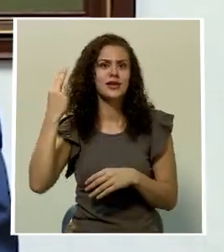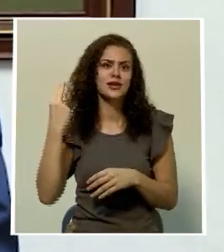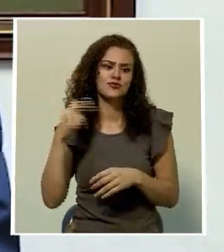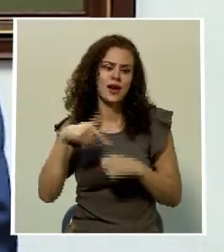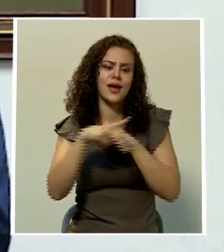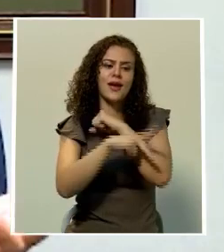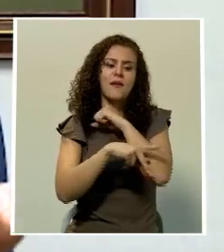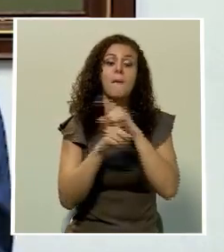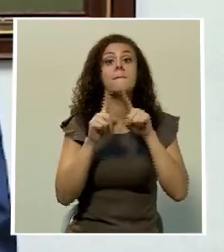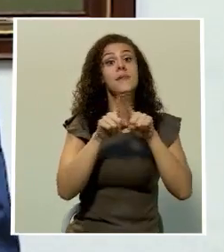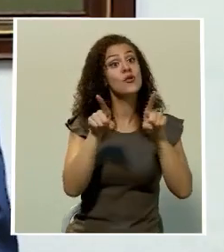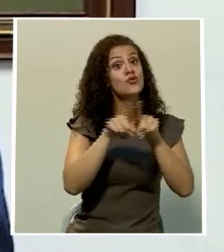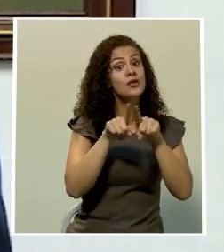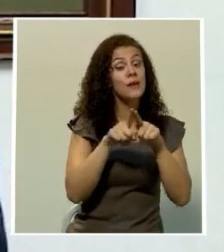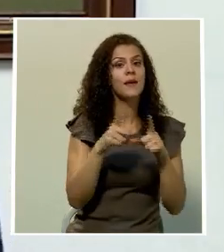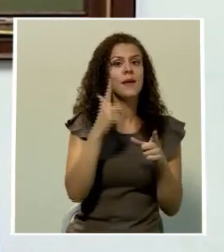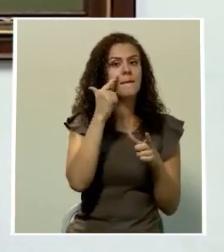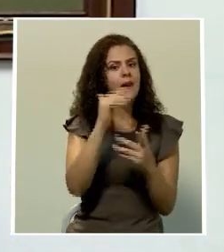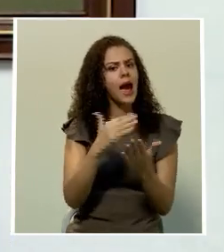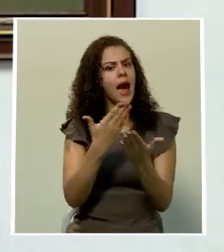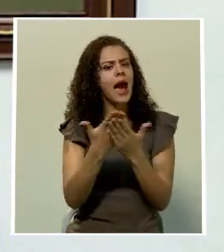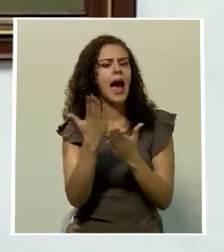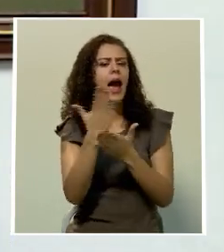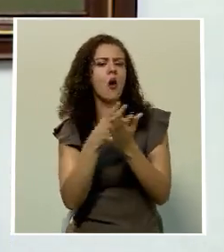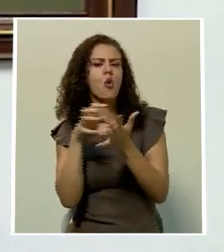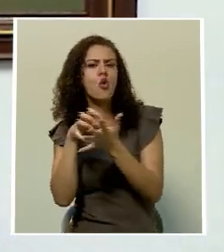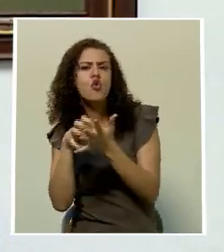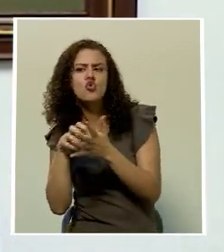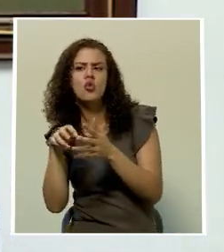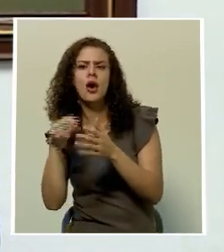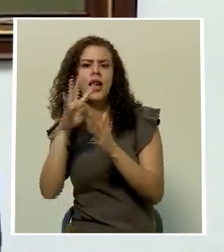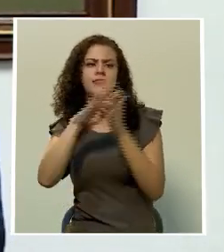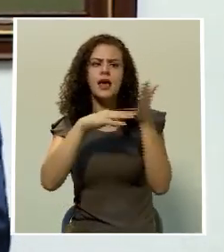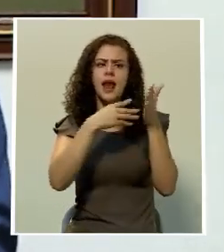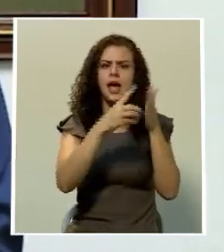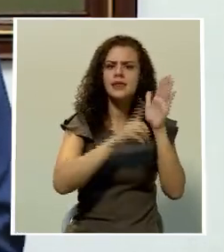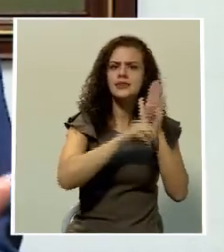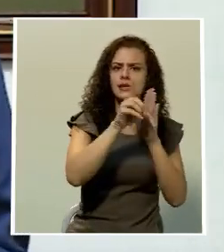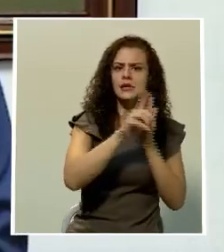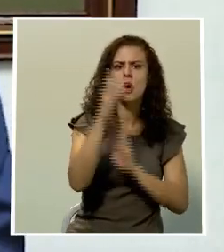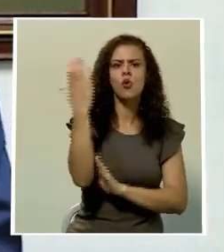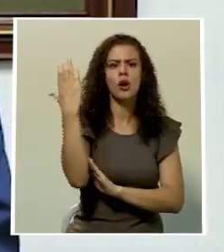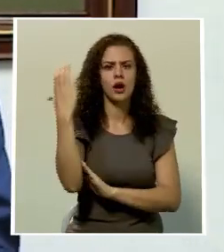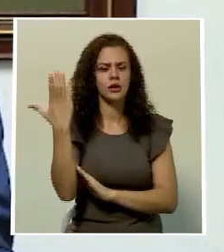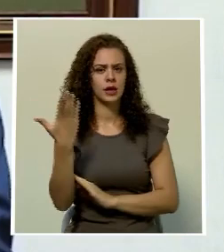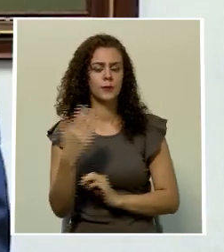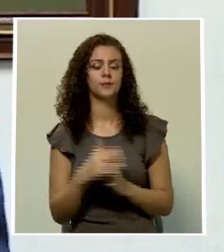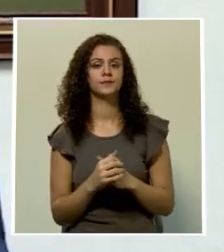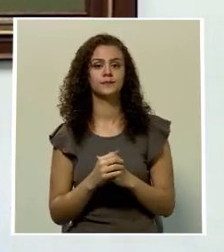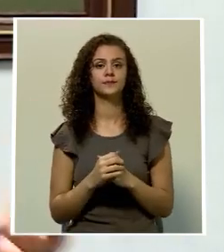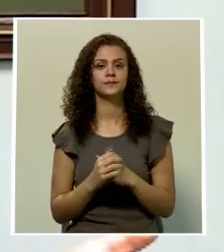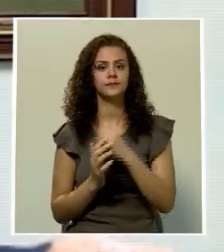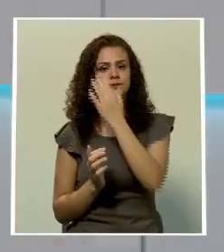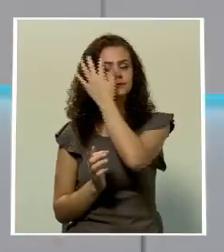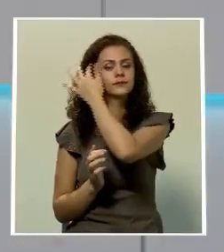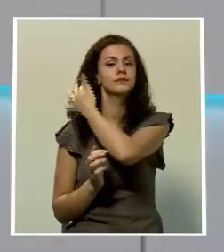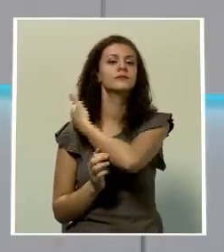historia patria, pero también para plantear algunas inquietudes de la agenda del desarrollo de Cartago.